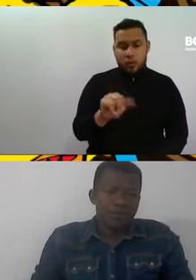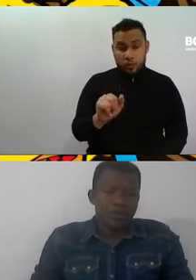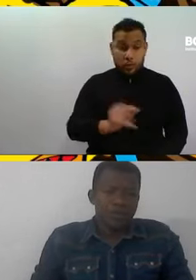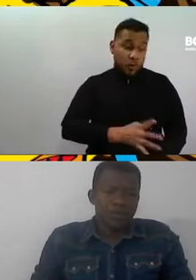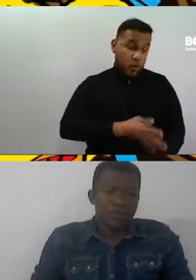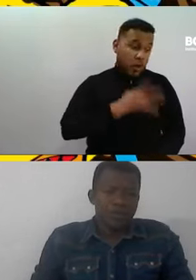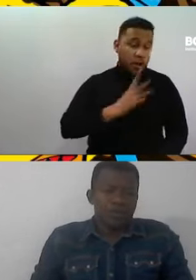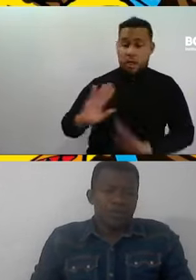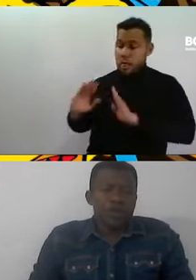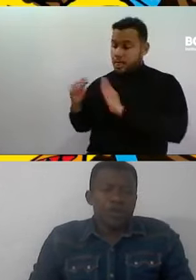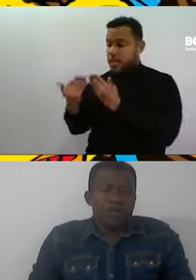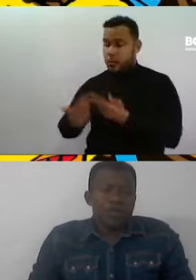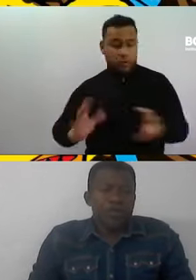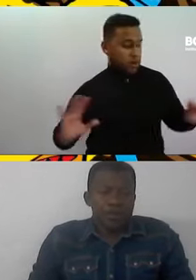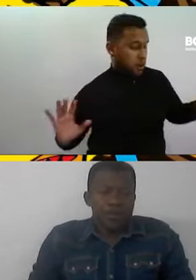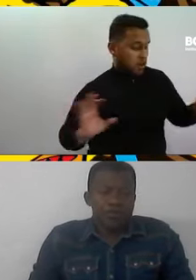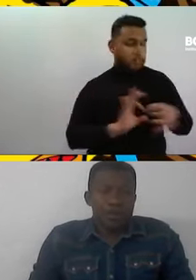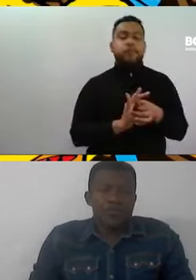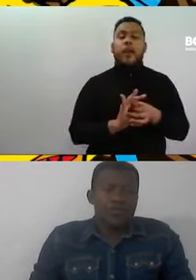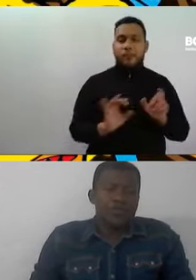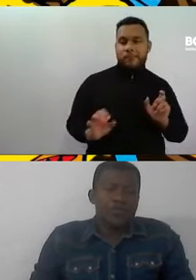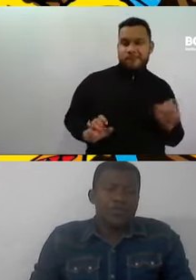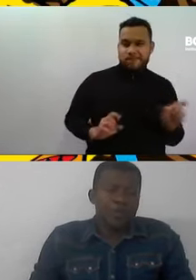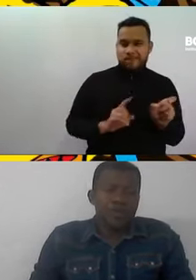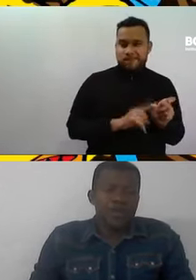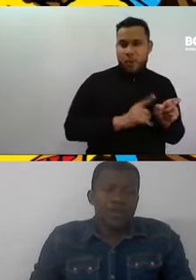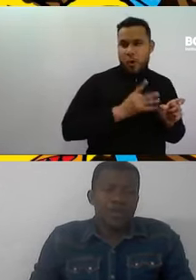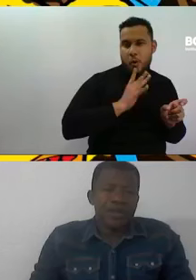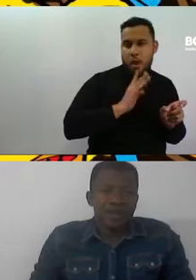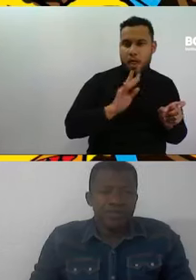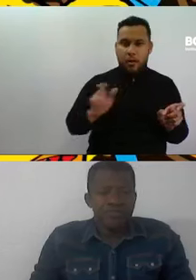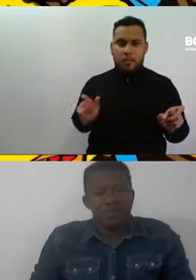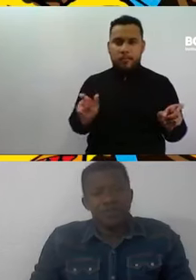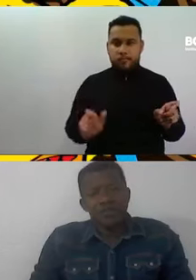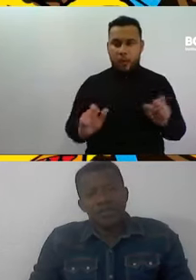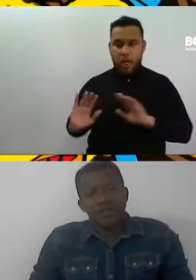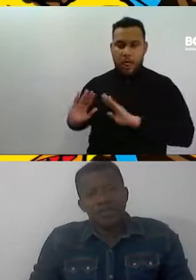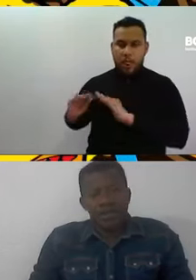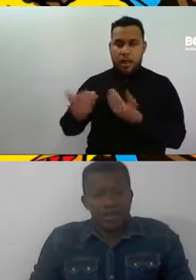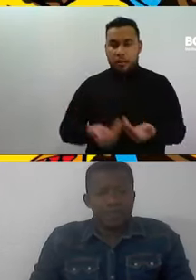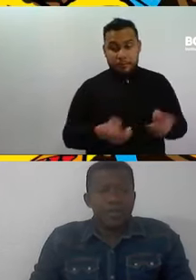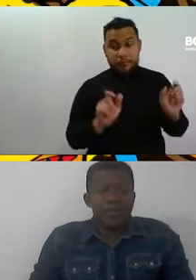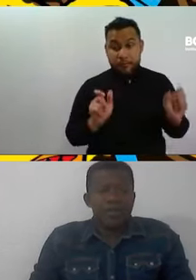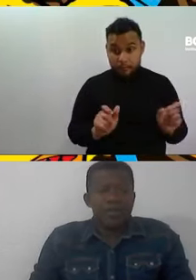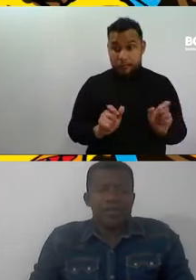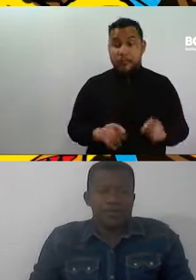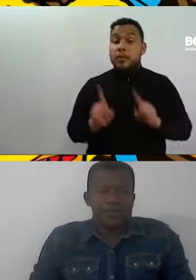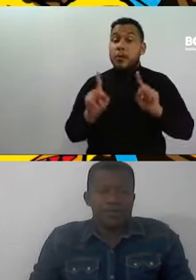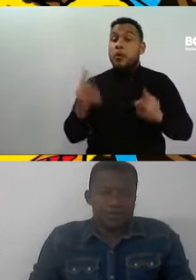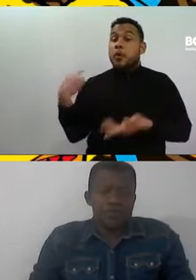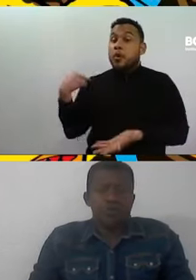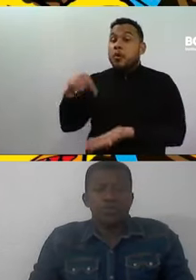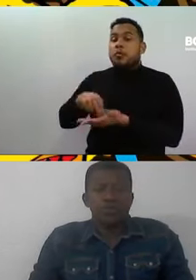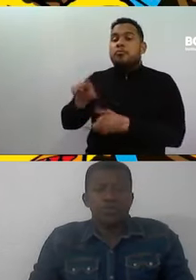literatura. Yo de cualquier forma creo, y para eso cito a Robert Graves.